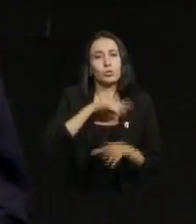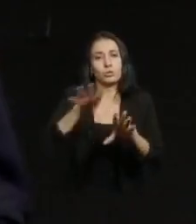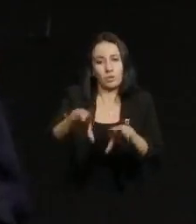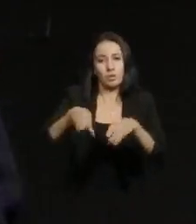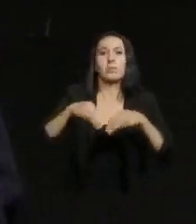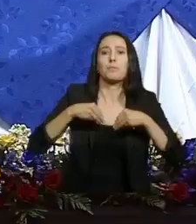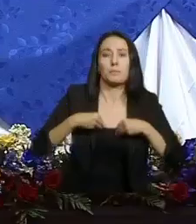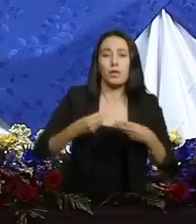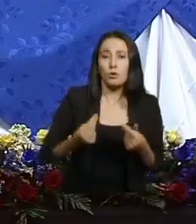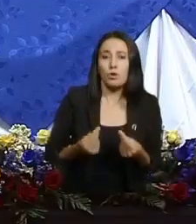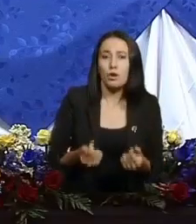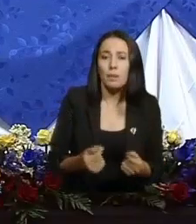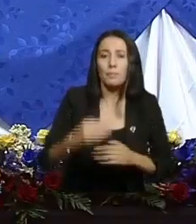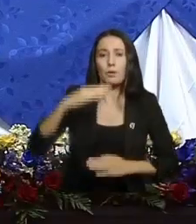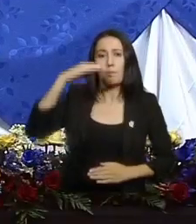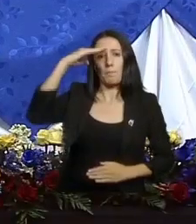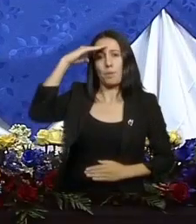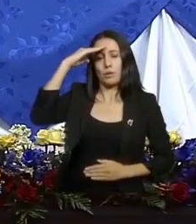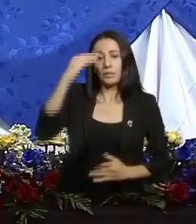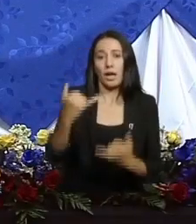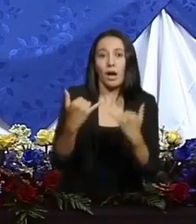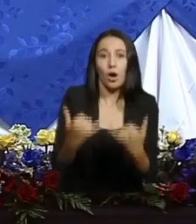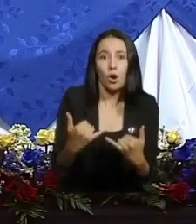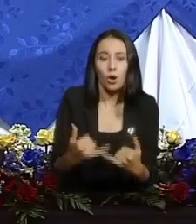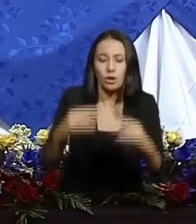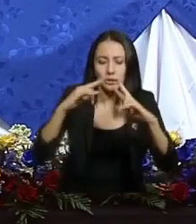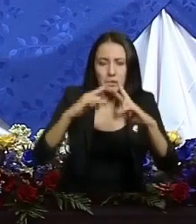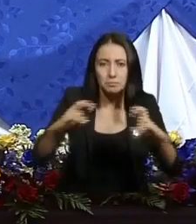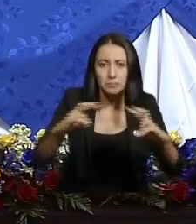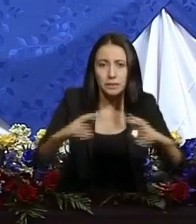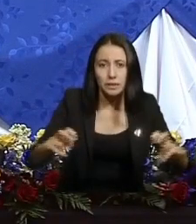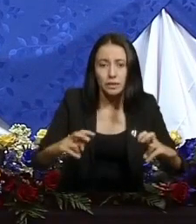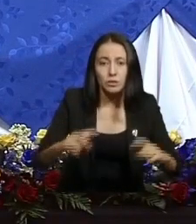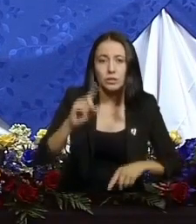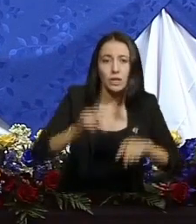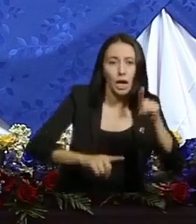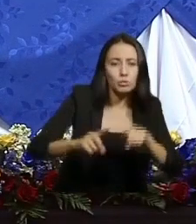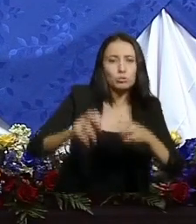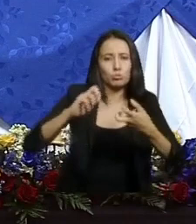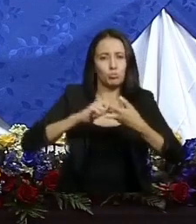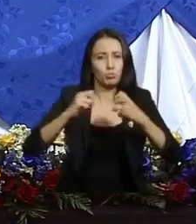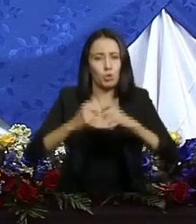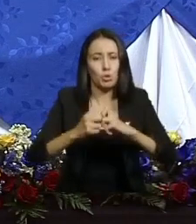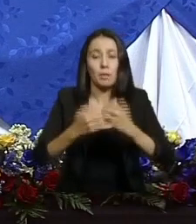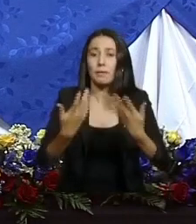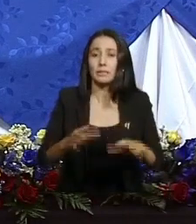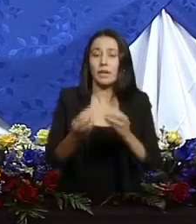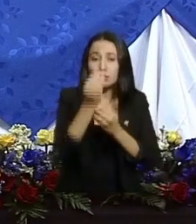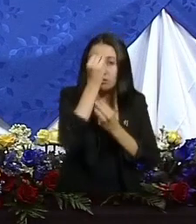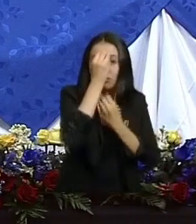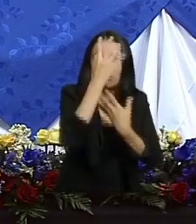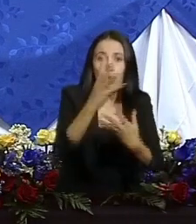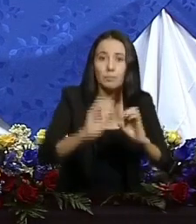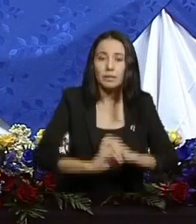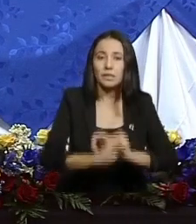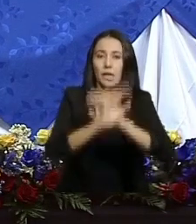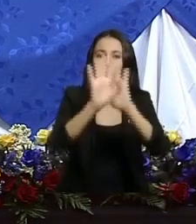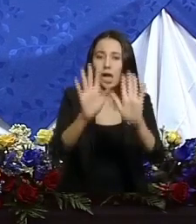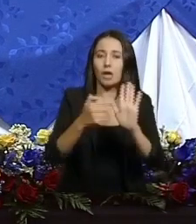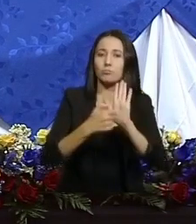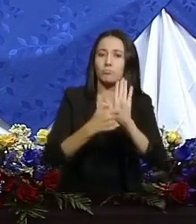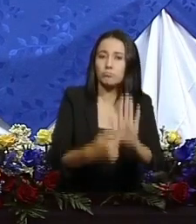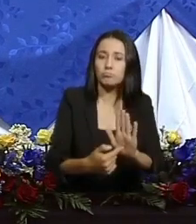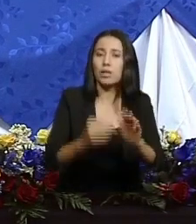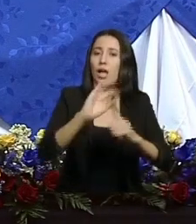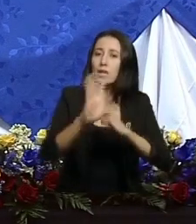manera inmediata que la Policía Judicial genere las investigaciones respectivas y levanten las partes pertinentes. Y a esto se